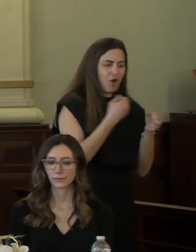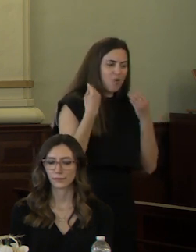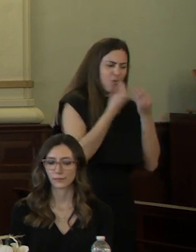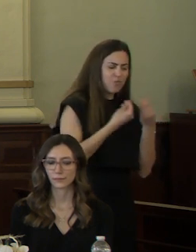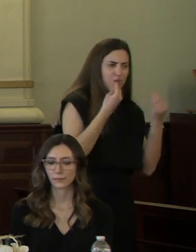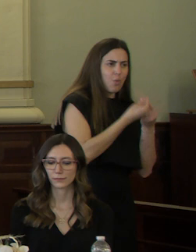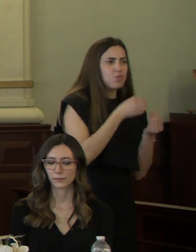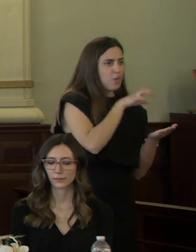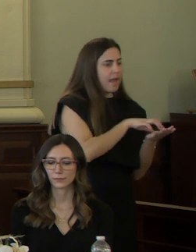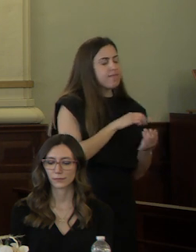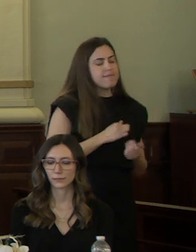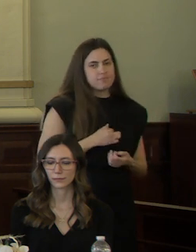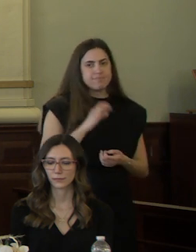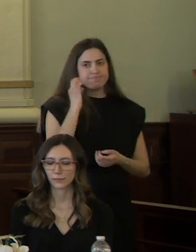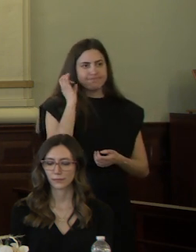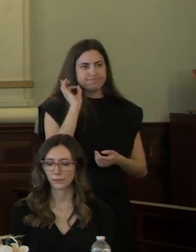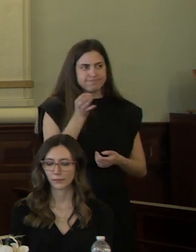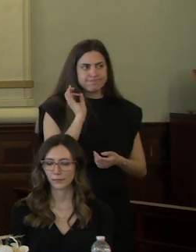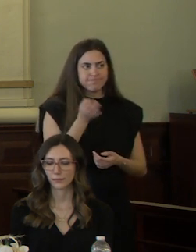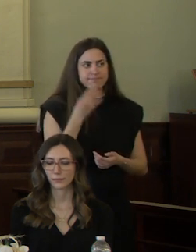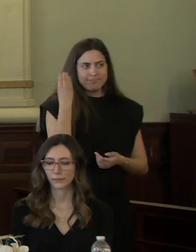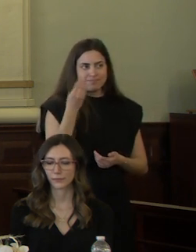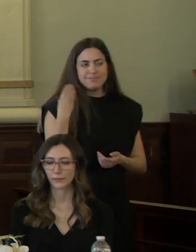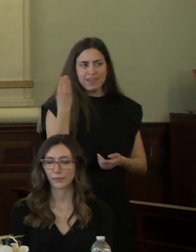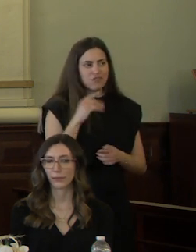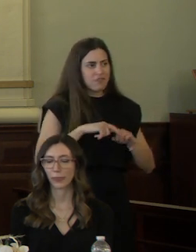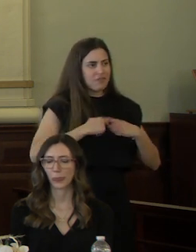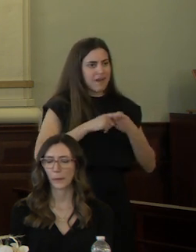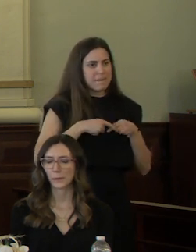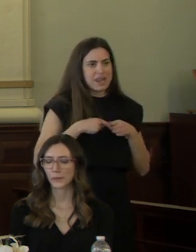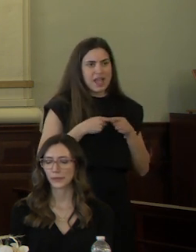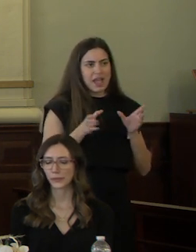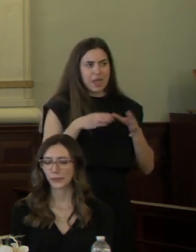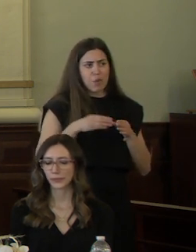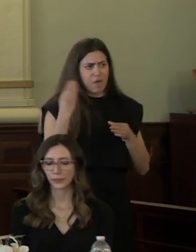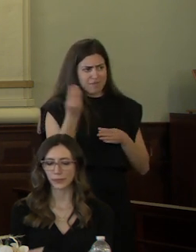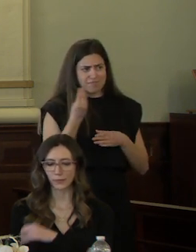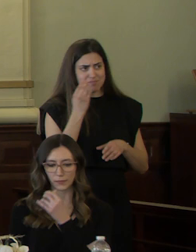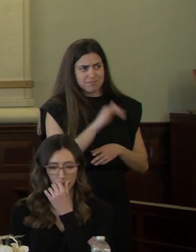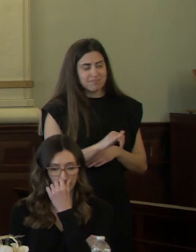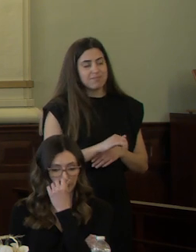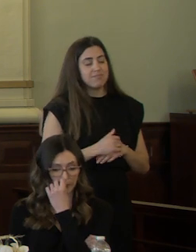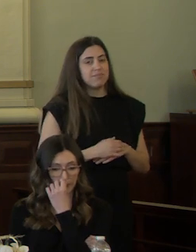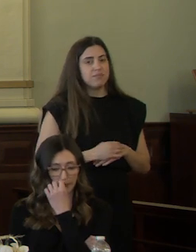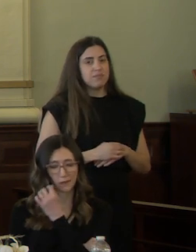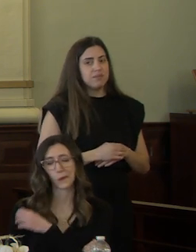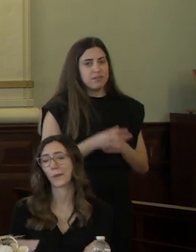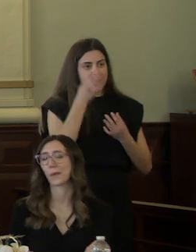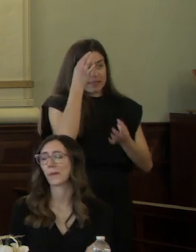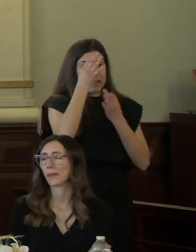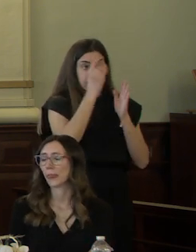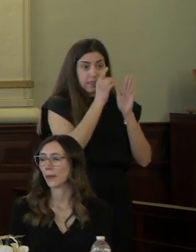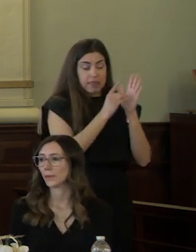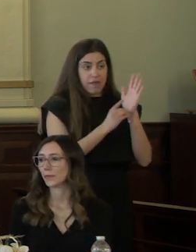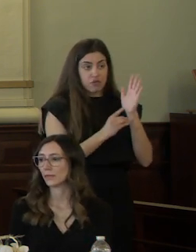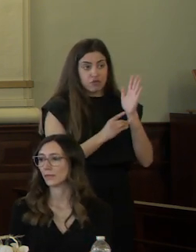en la agencia. De verdad, creo que he tenido la mejor familia, el mejor equipo posible. Y todos los datos de los que ha